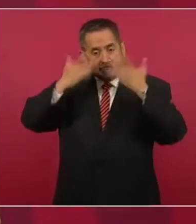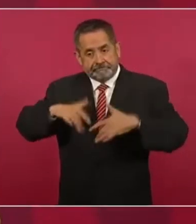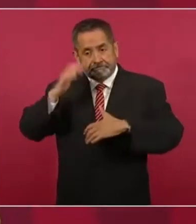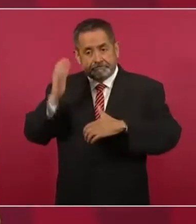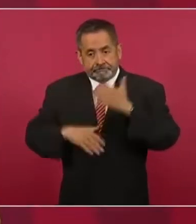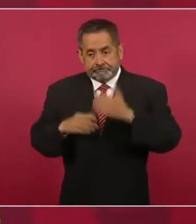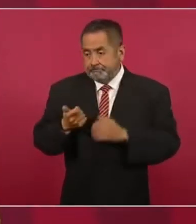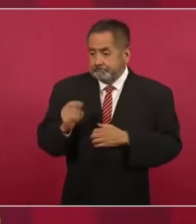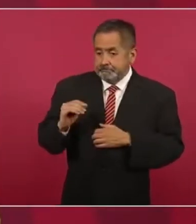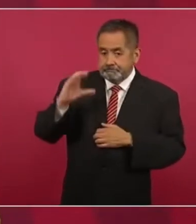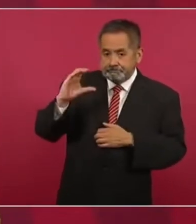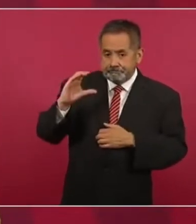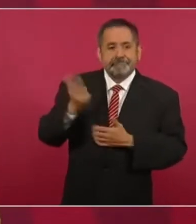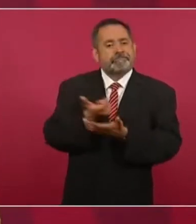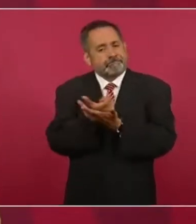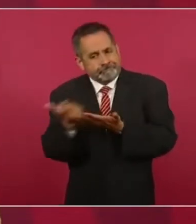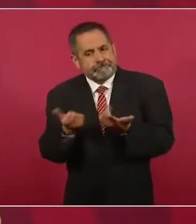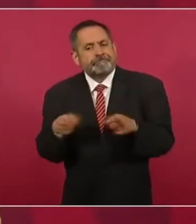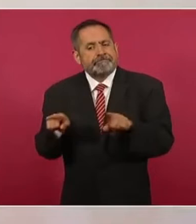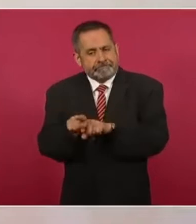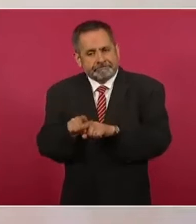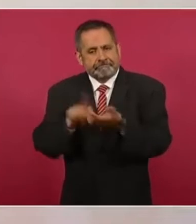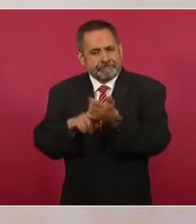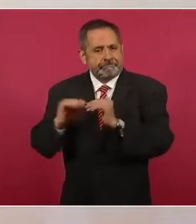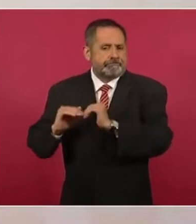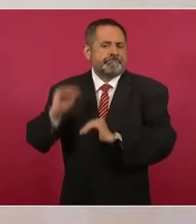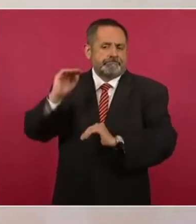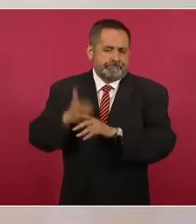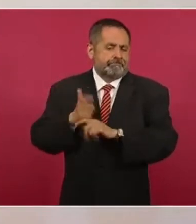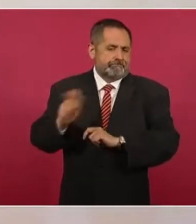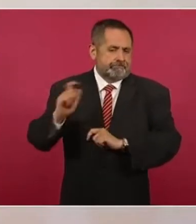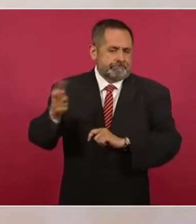le tienen que pagar de acuerdo a su salario